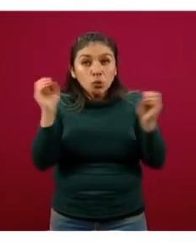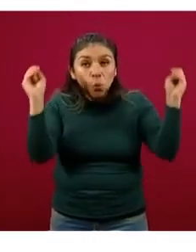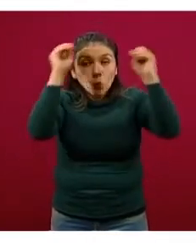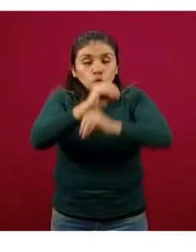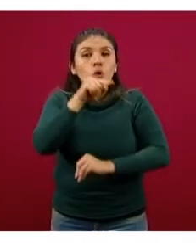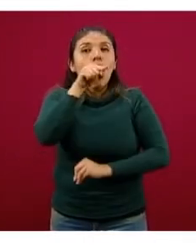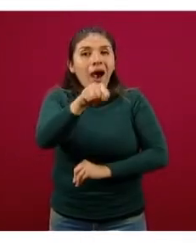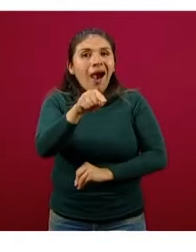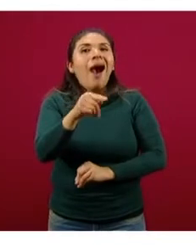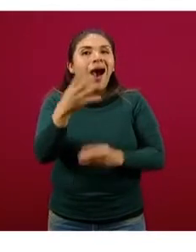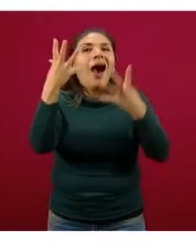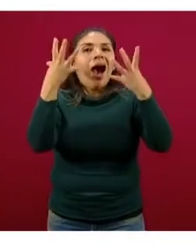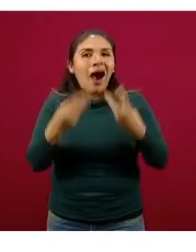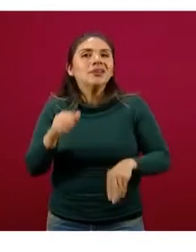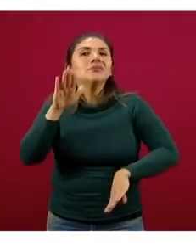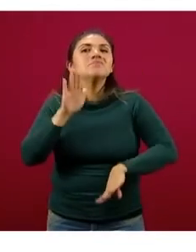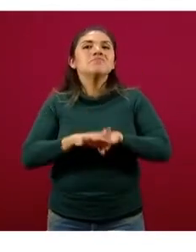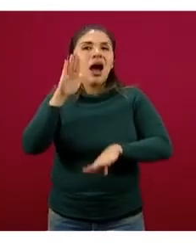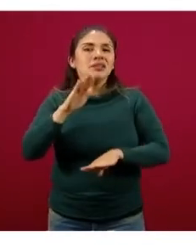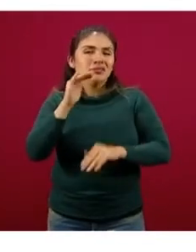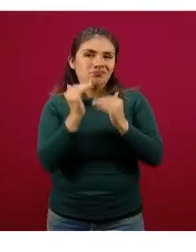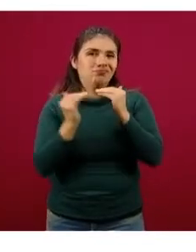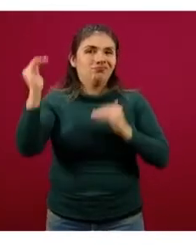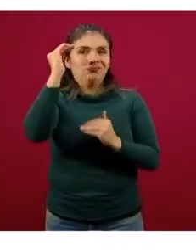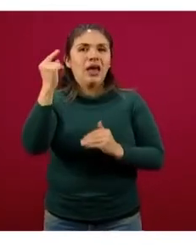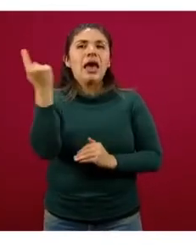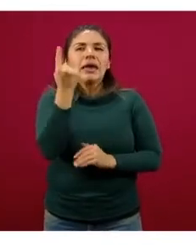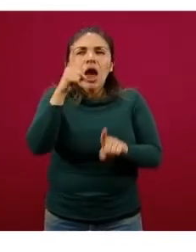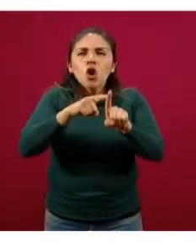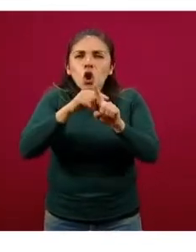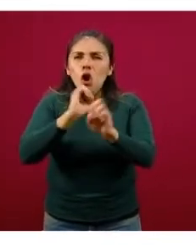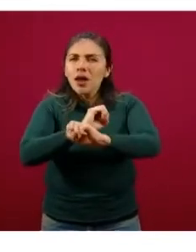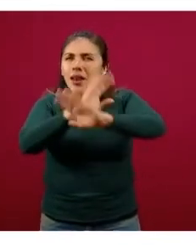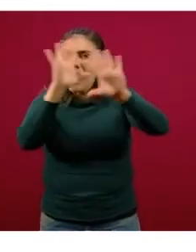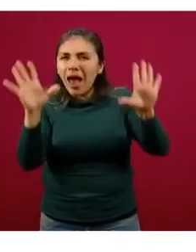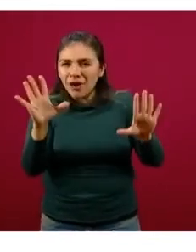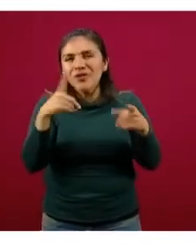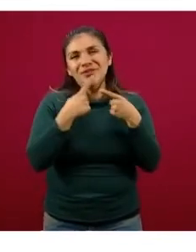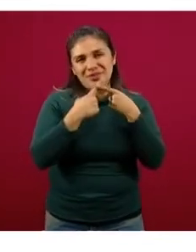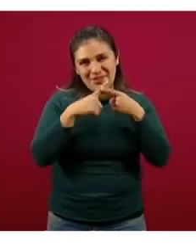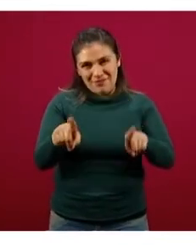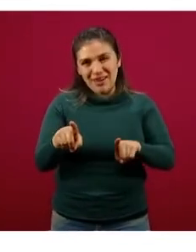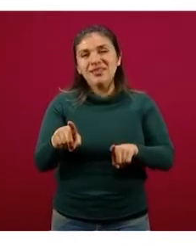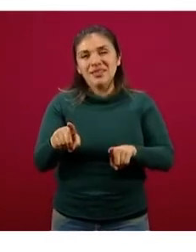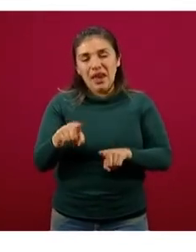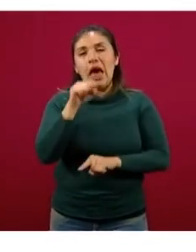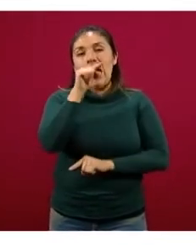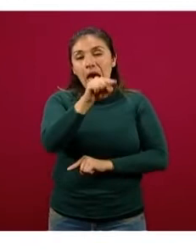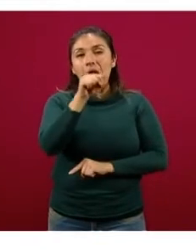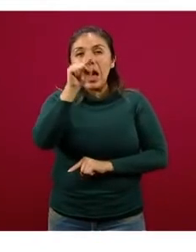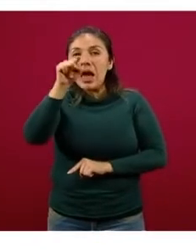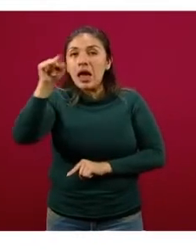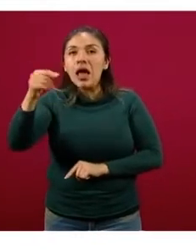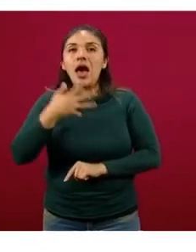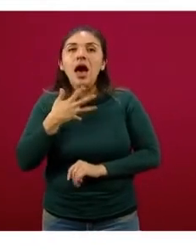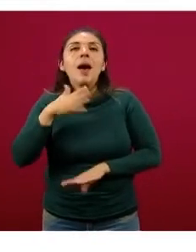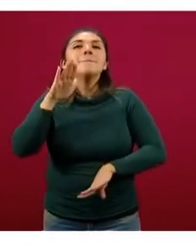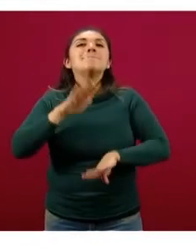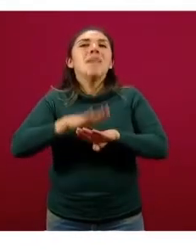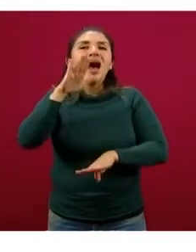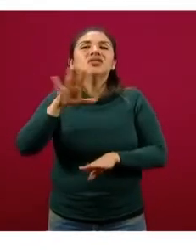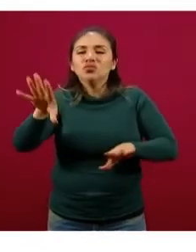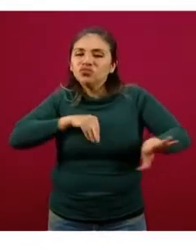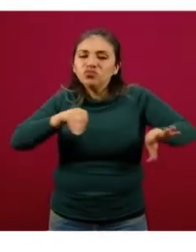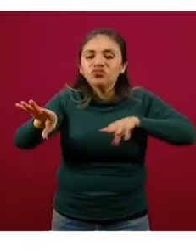una tasa de incidencia más alta que los que no la tienen, y por lo tanto es donde estamos teniendo la mayor